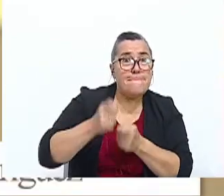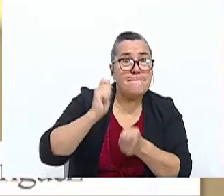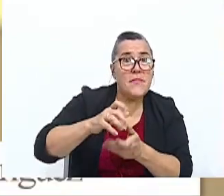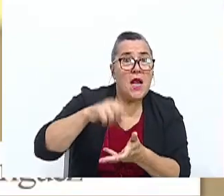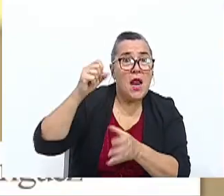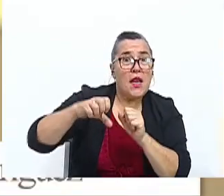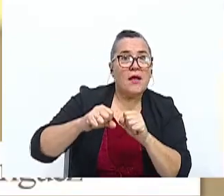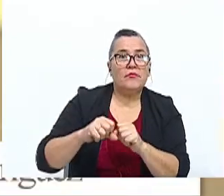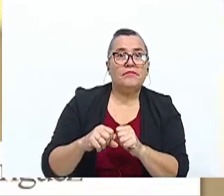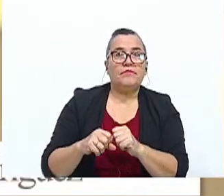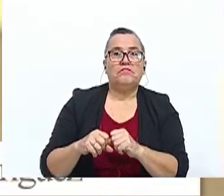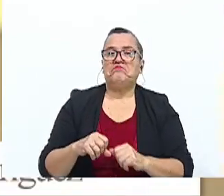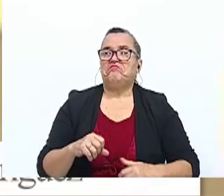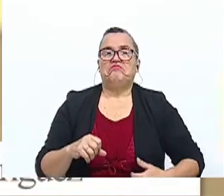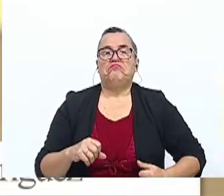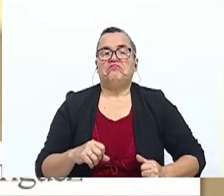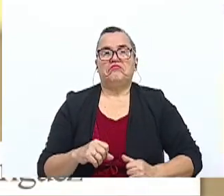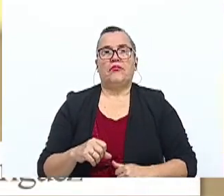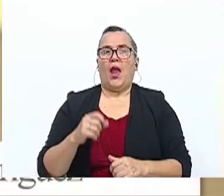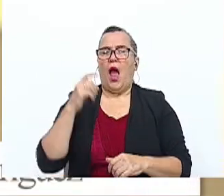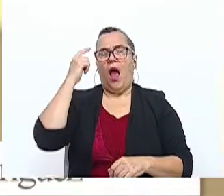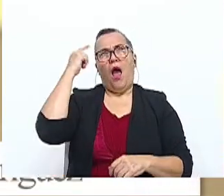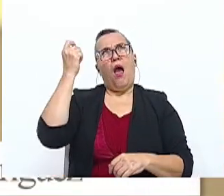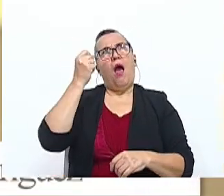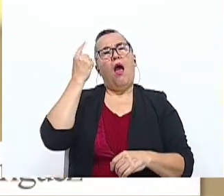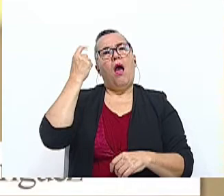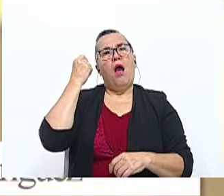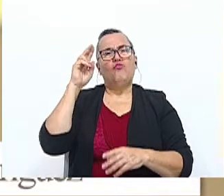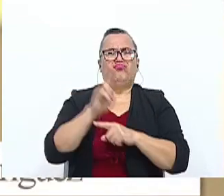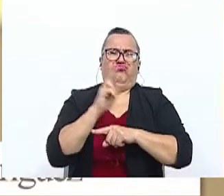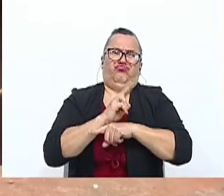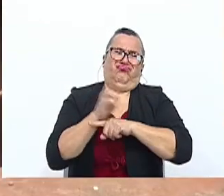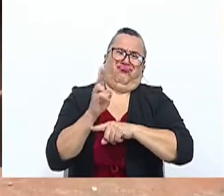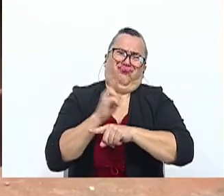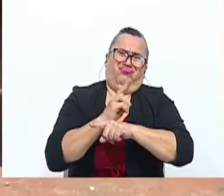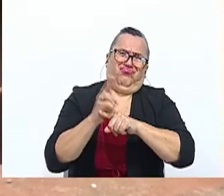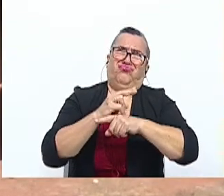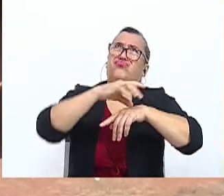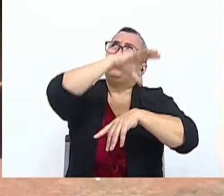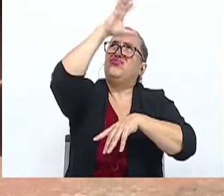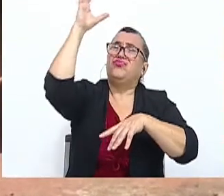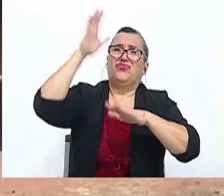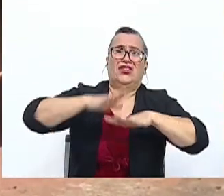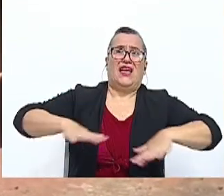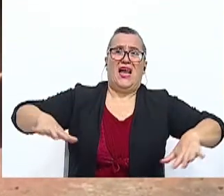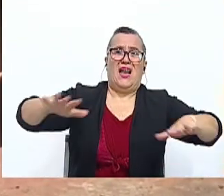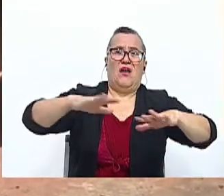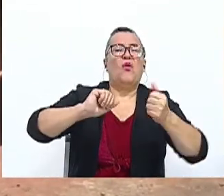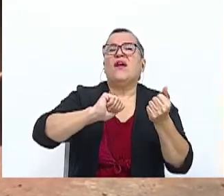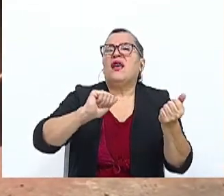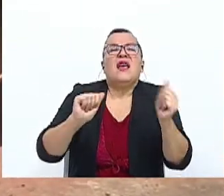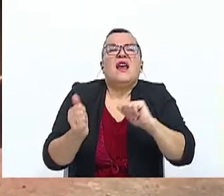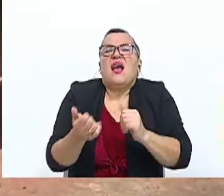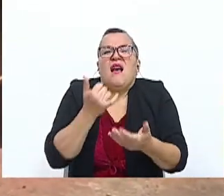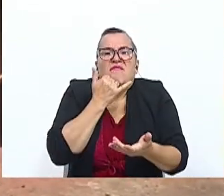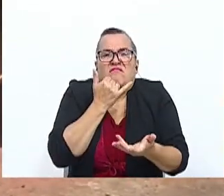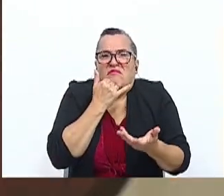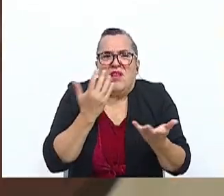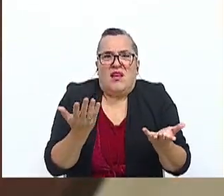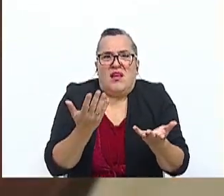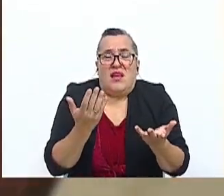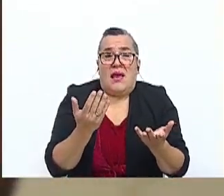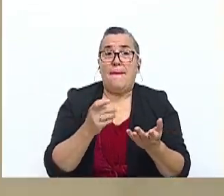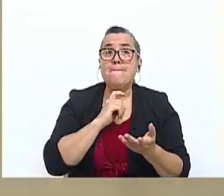una explotación. Actualmente hay una explotación a cielo abierto. ¿Qué es lo que cambia? Lo que cambia es que la